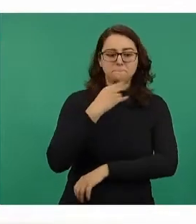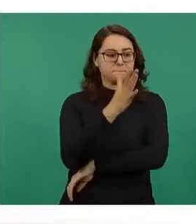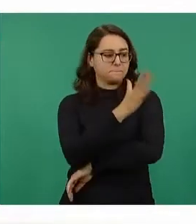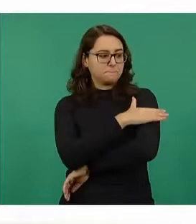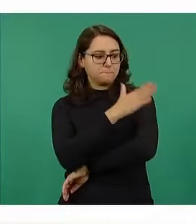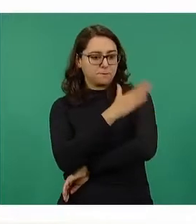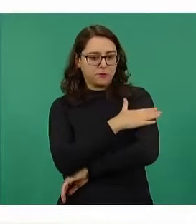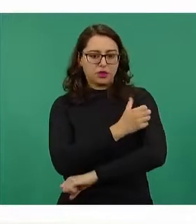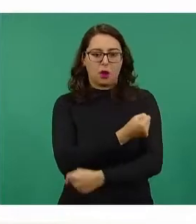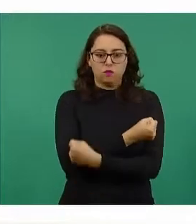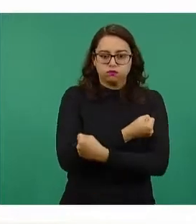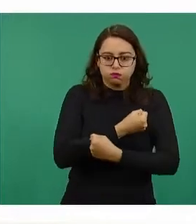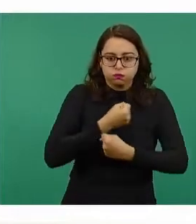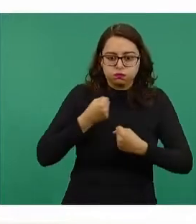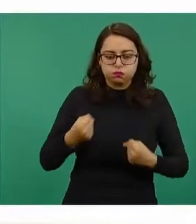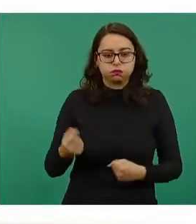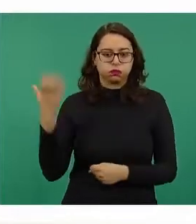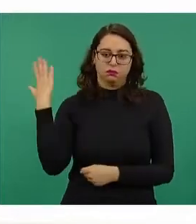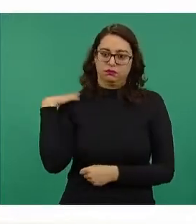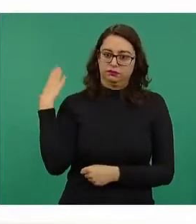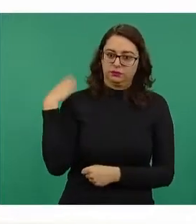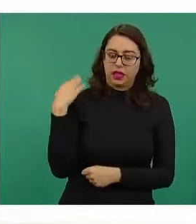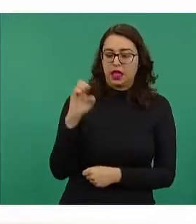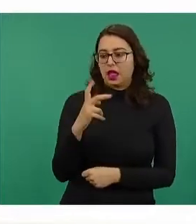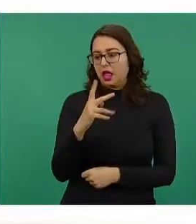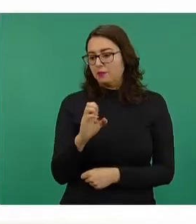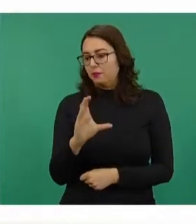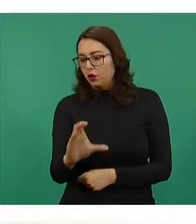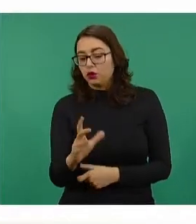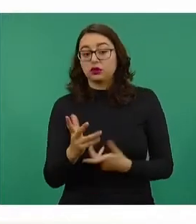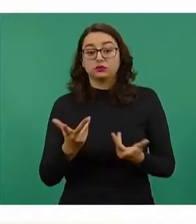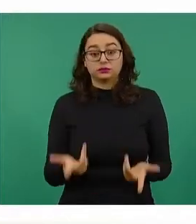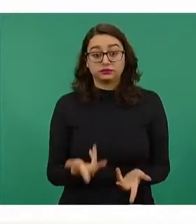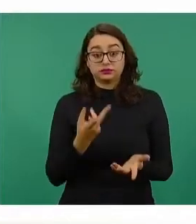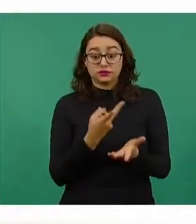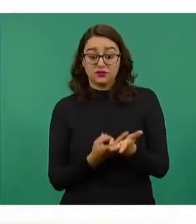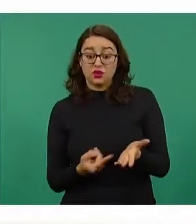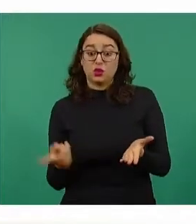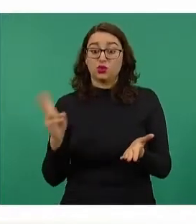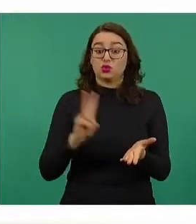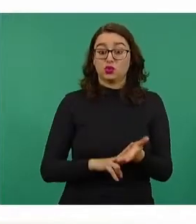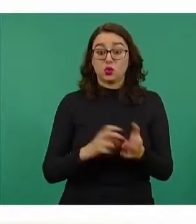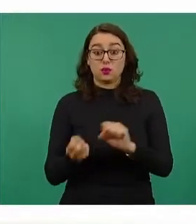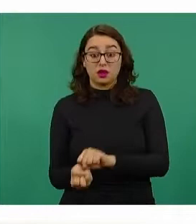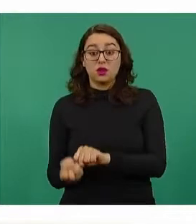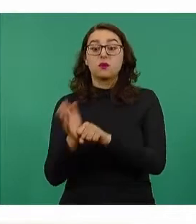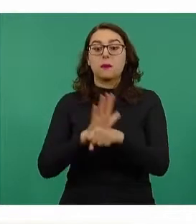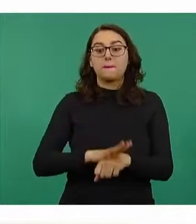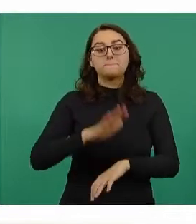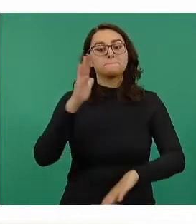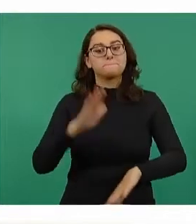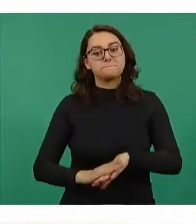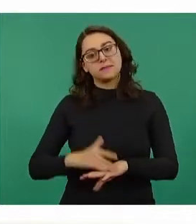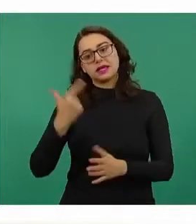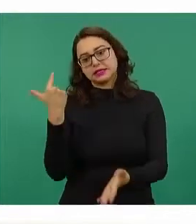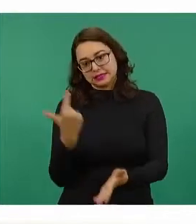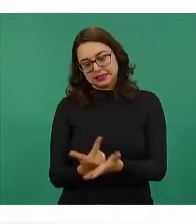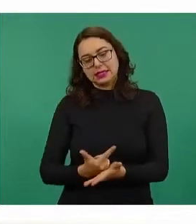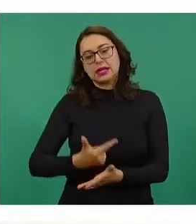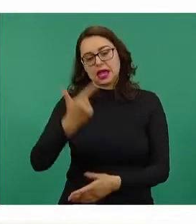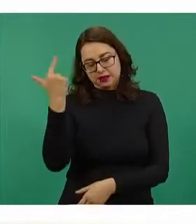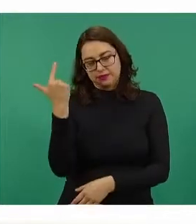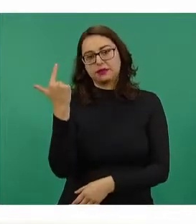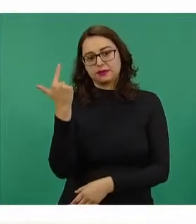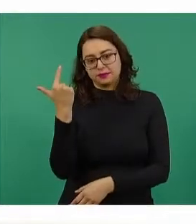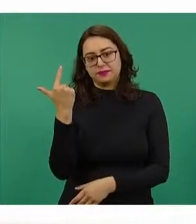hipertensión, obesidad, enfermedad pulmonar y otras, que aumenta significativamente el riesgo de mortalidad COVID comparado